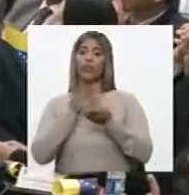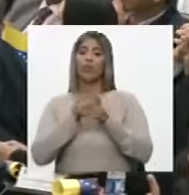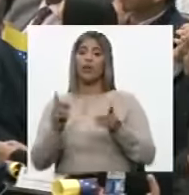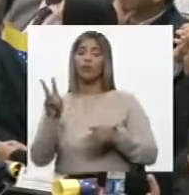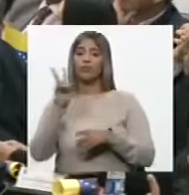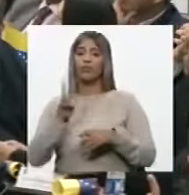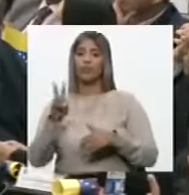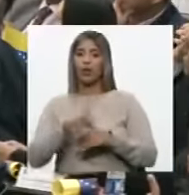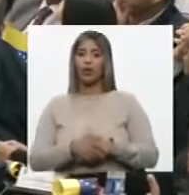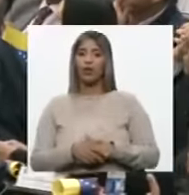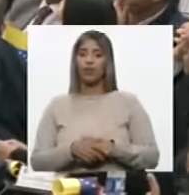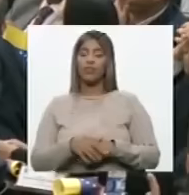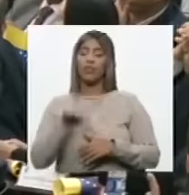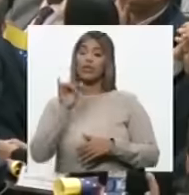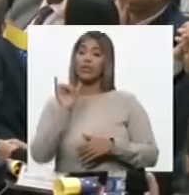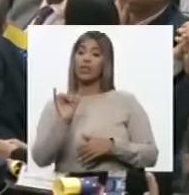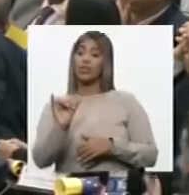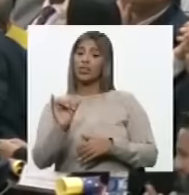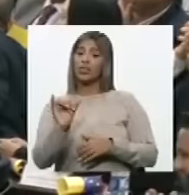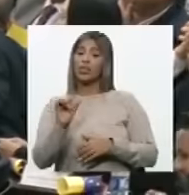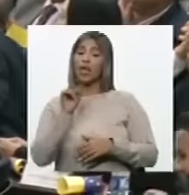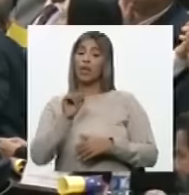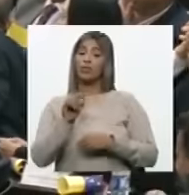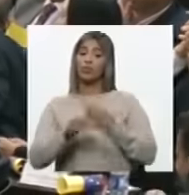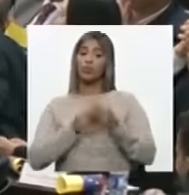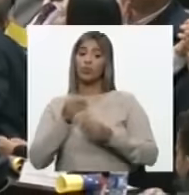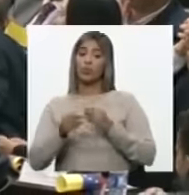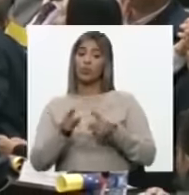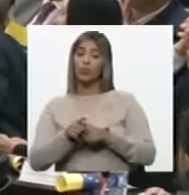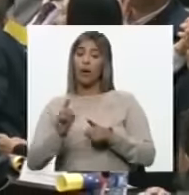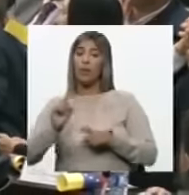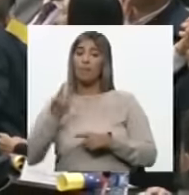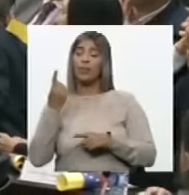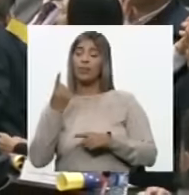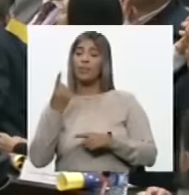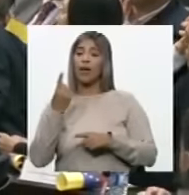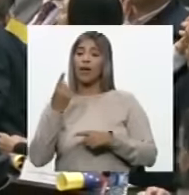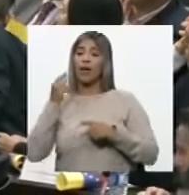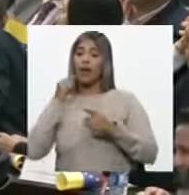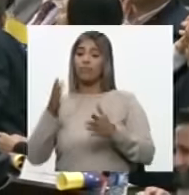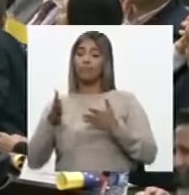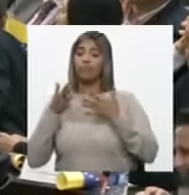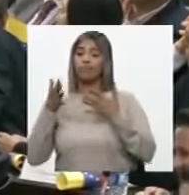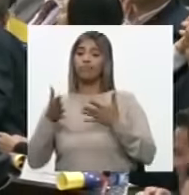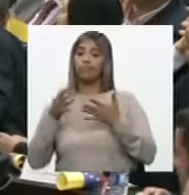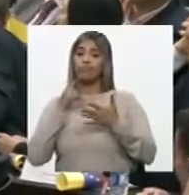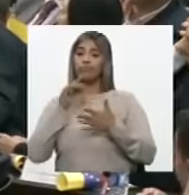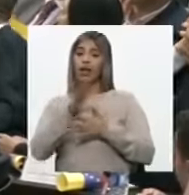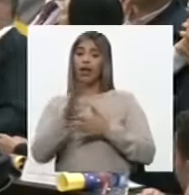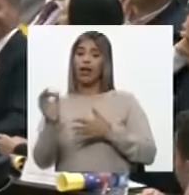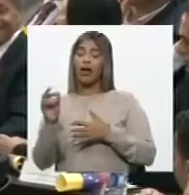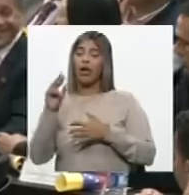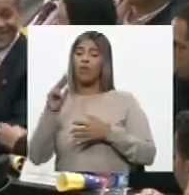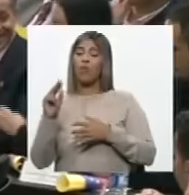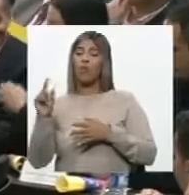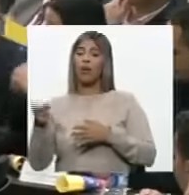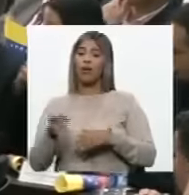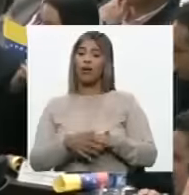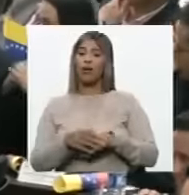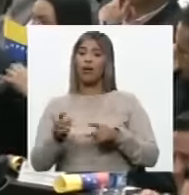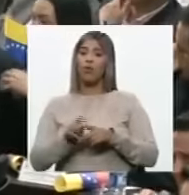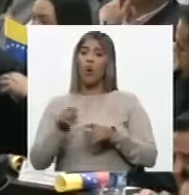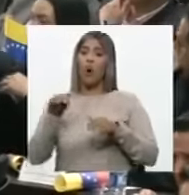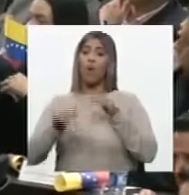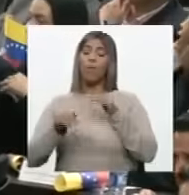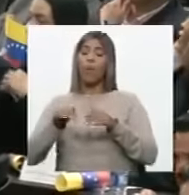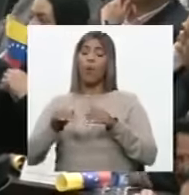venezolana. Y eso originó que se produjera la primera elección que elige a Rómulo Gallegos con el